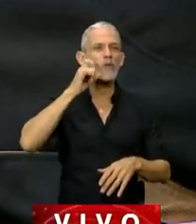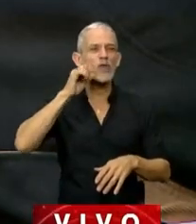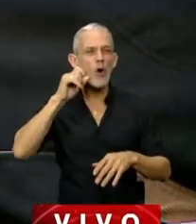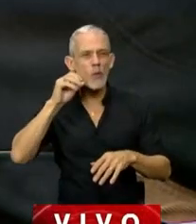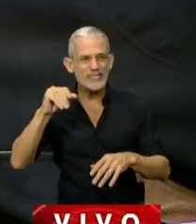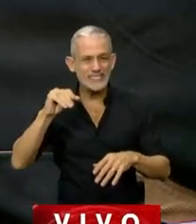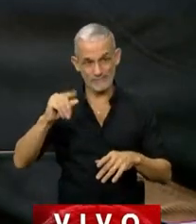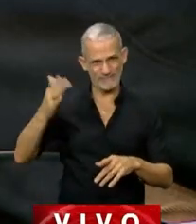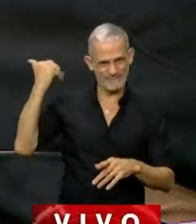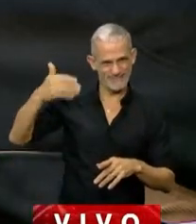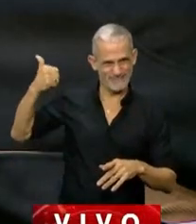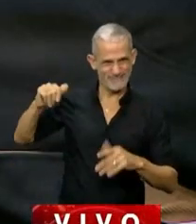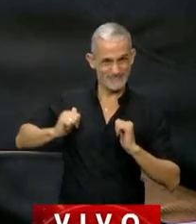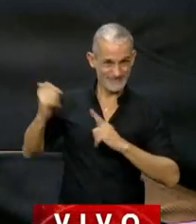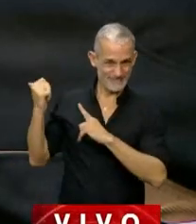acá atrás.